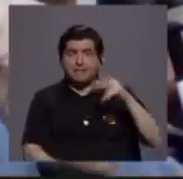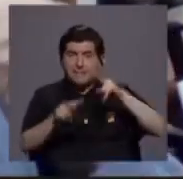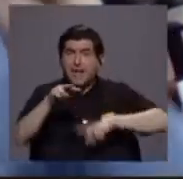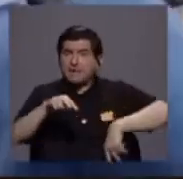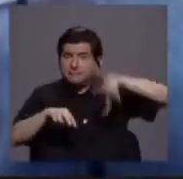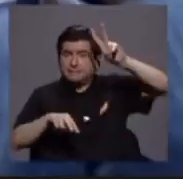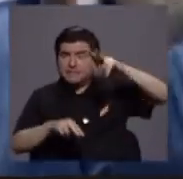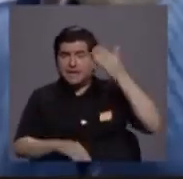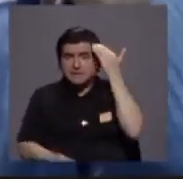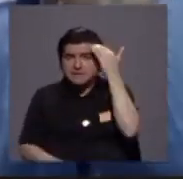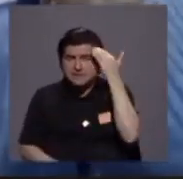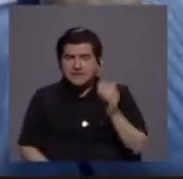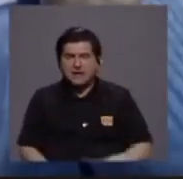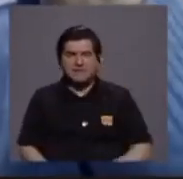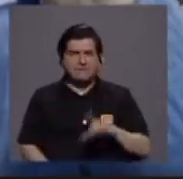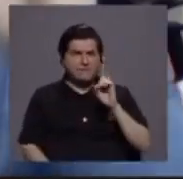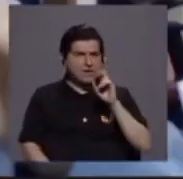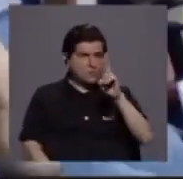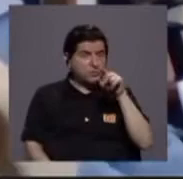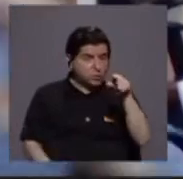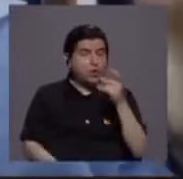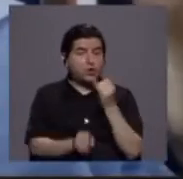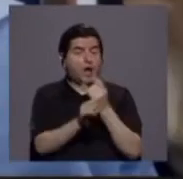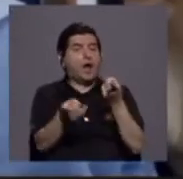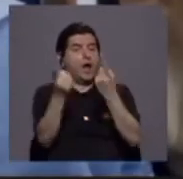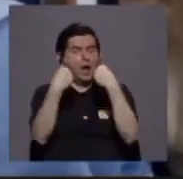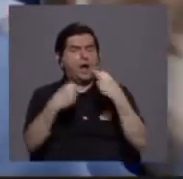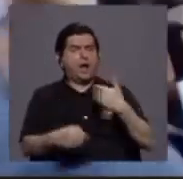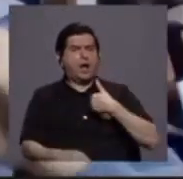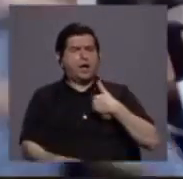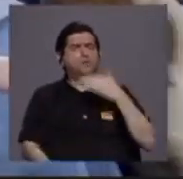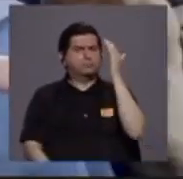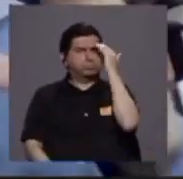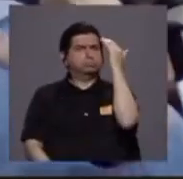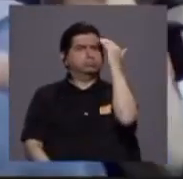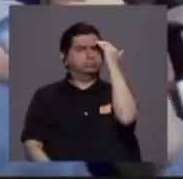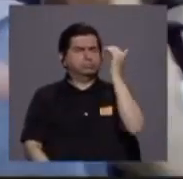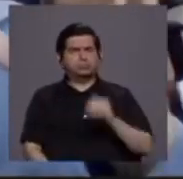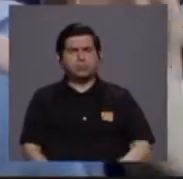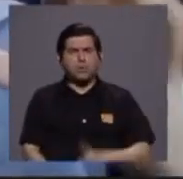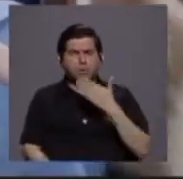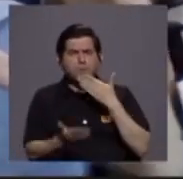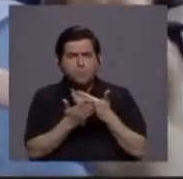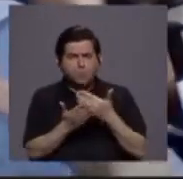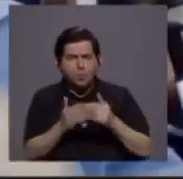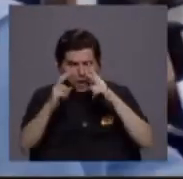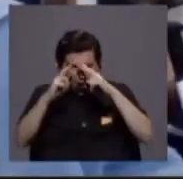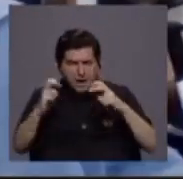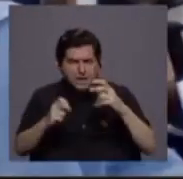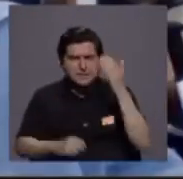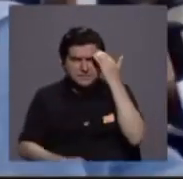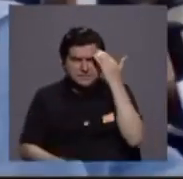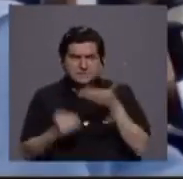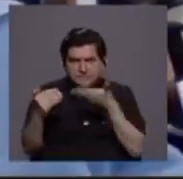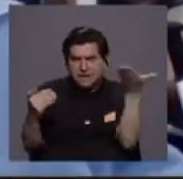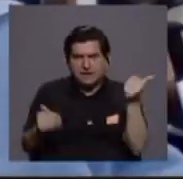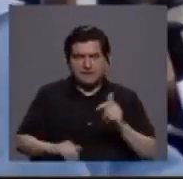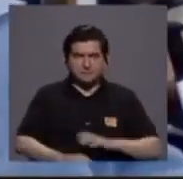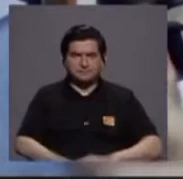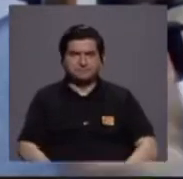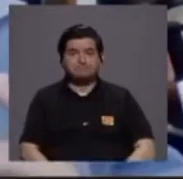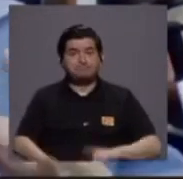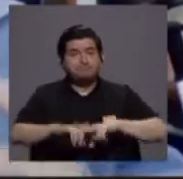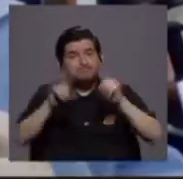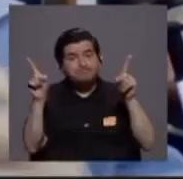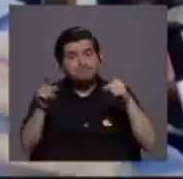ventajas porque sabes que un doctor que viene de esas instituciones pues, tiene este tipo de conocimiento, tiene un buen filtro, sabe ciertas cosas,